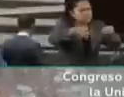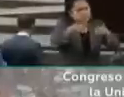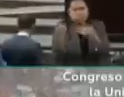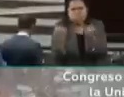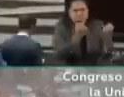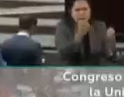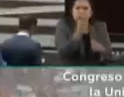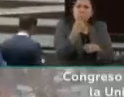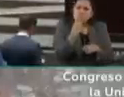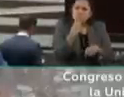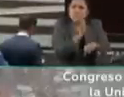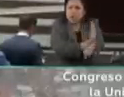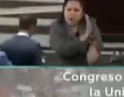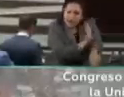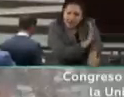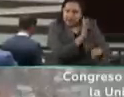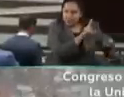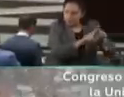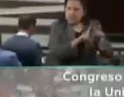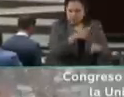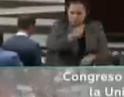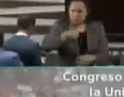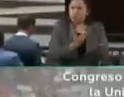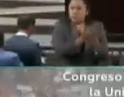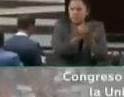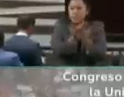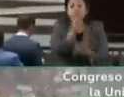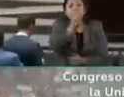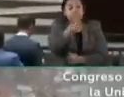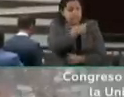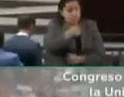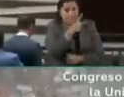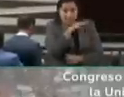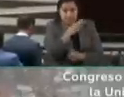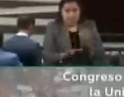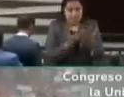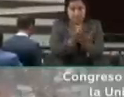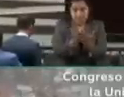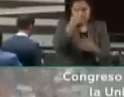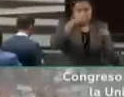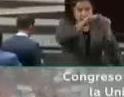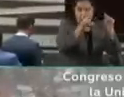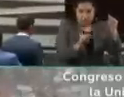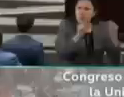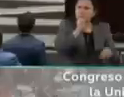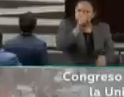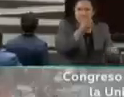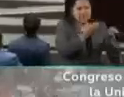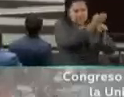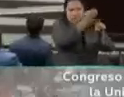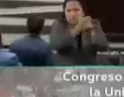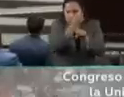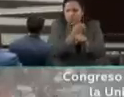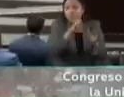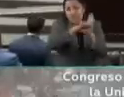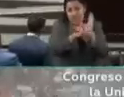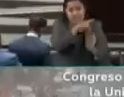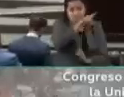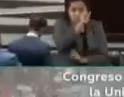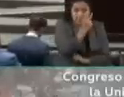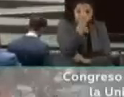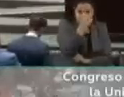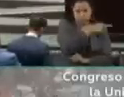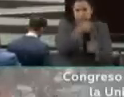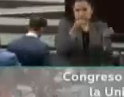Verde también se ha hecho realidad a nivel local, como por ejemplo el gobierno de San Luis Potosí, liderado por Ricardo Gallardo